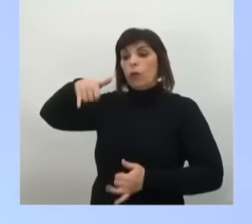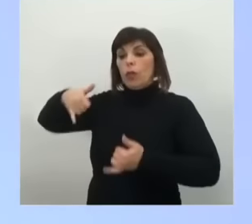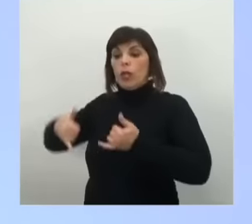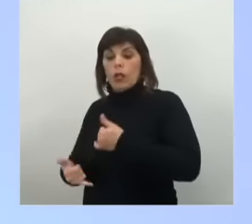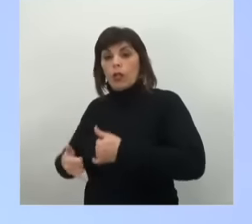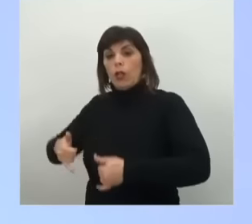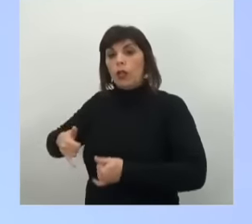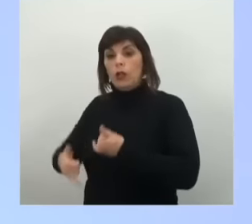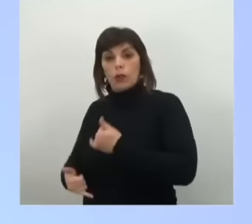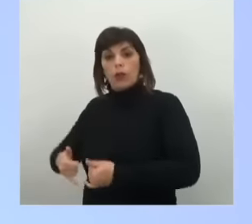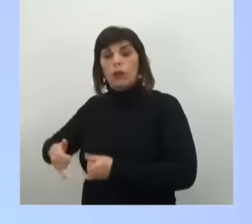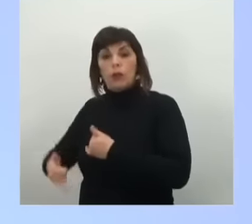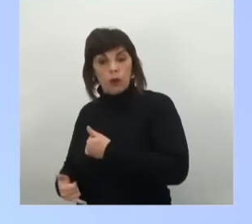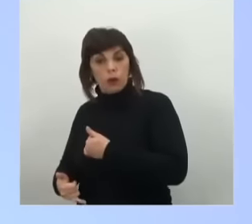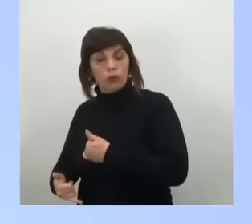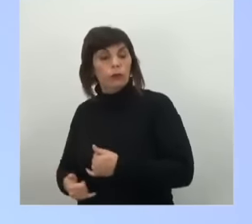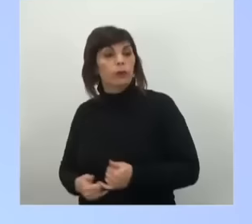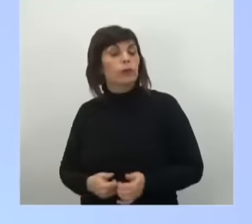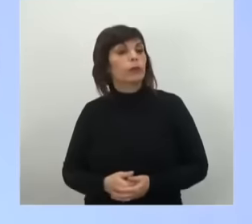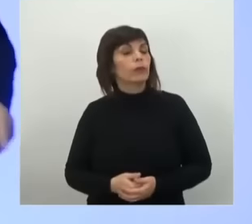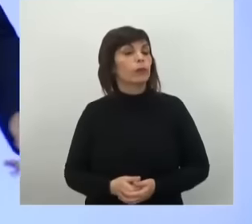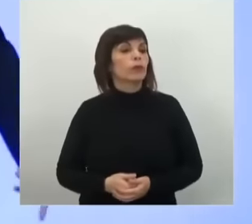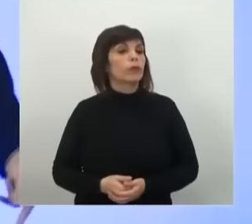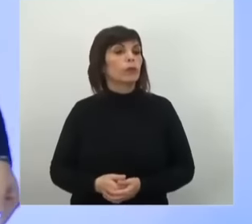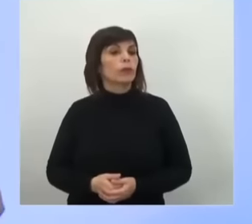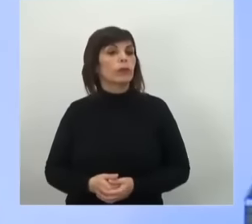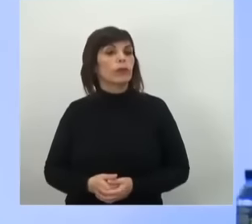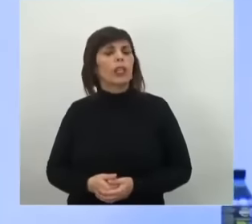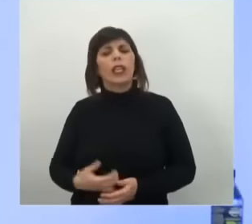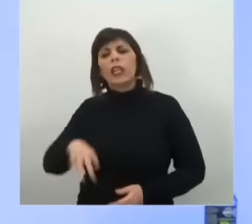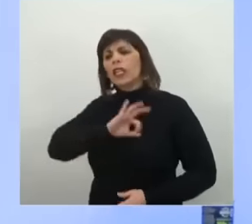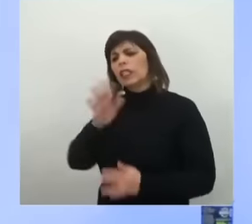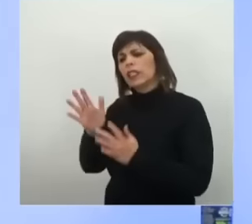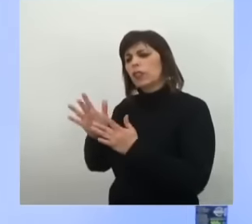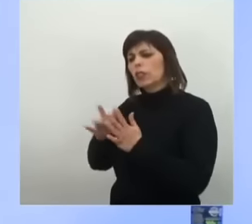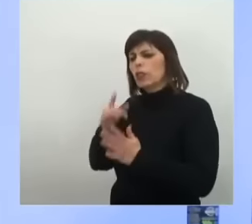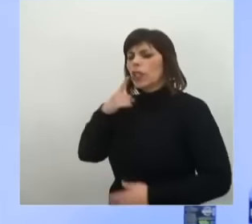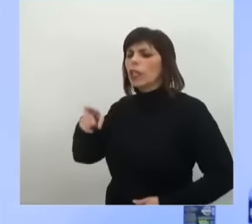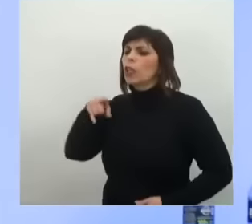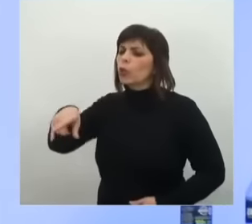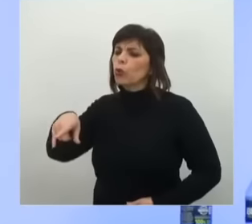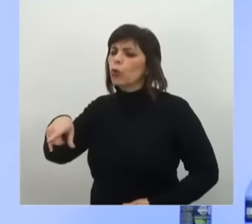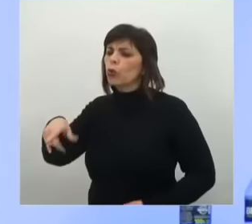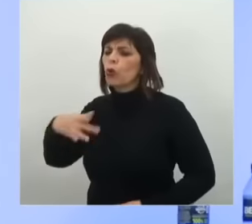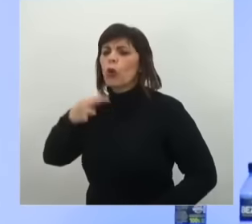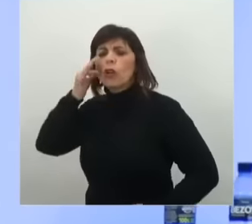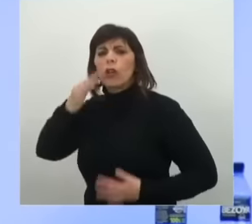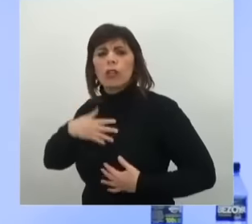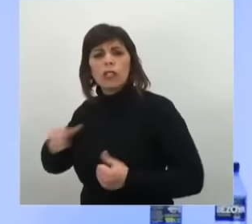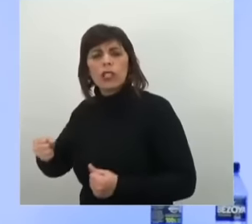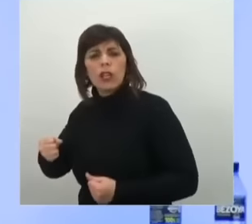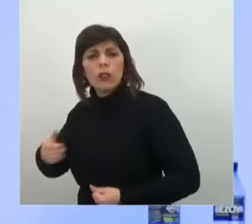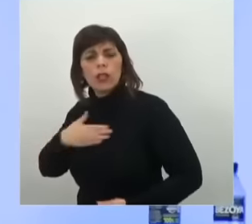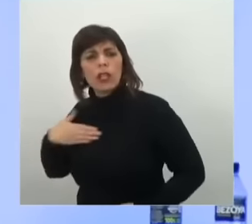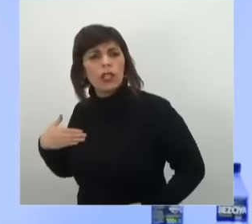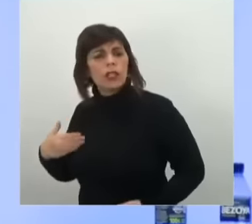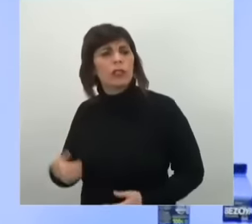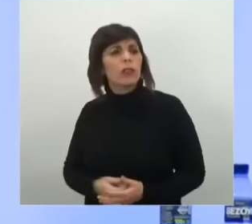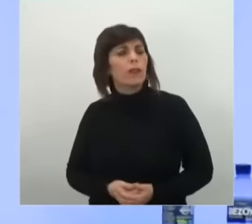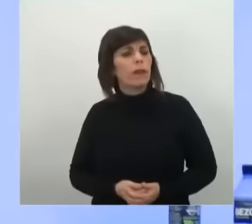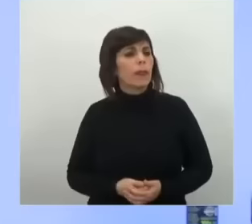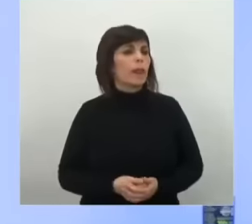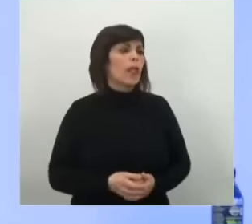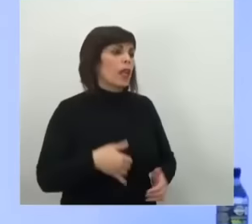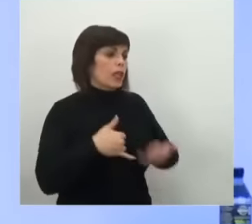38 años nos dice las escrituras Y entonces el señor le la pregunta y le dice quieres ser sano recuerdan esa historia de la Biblia y